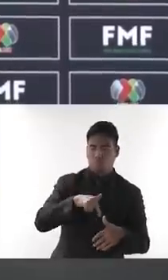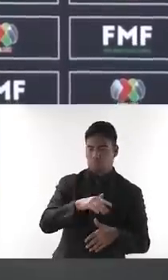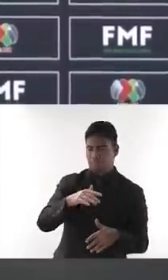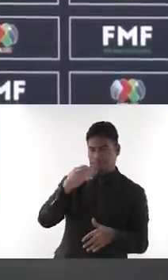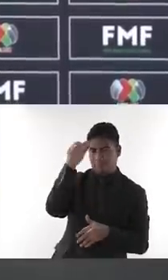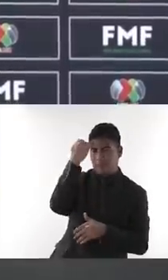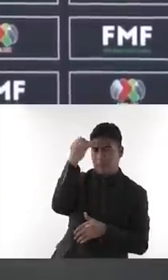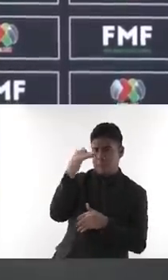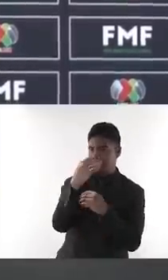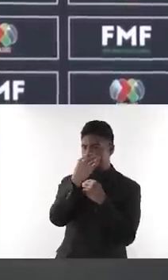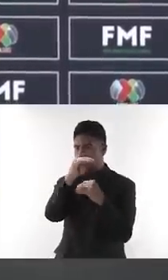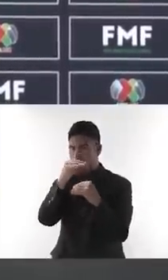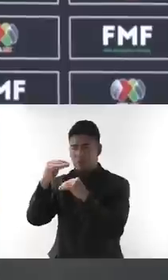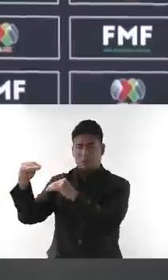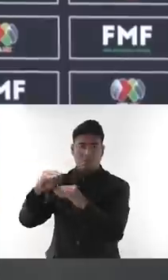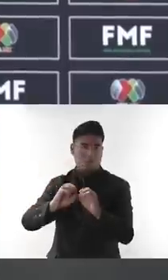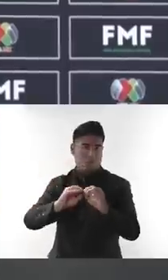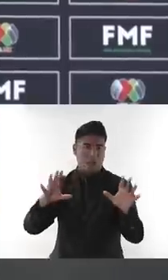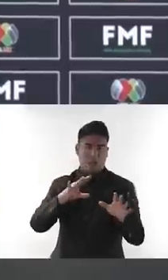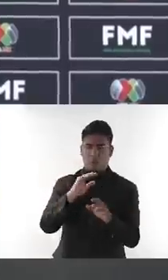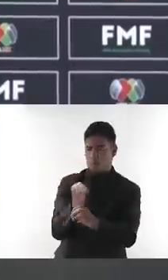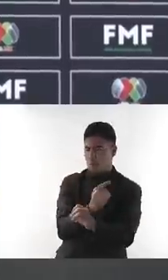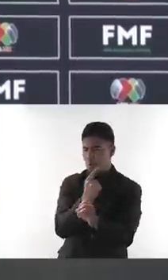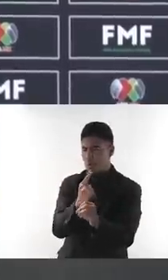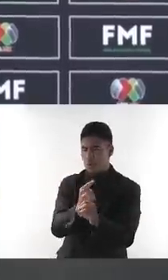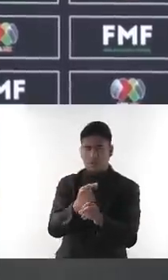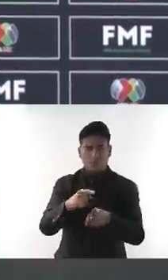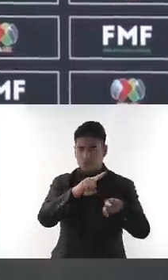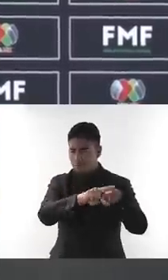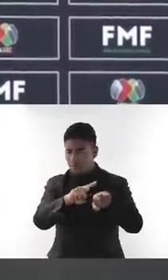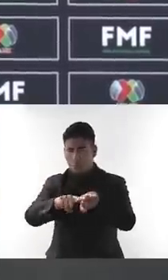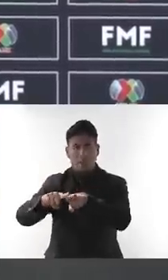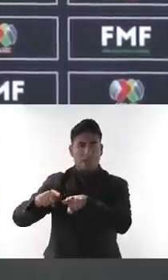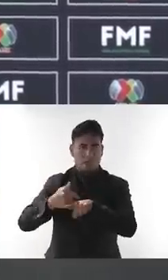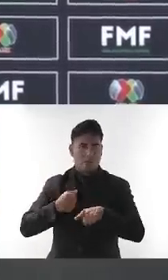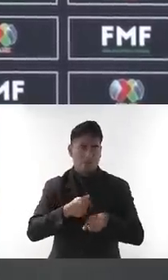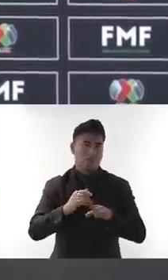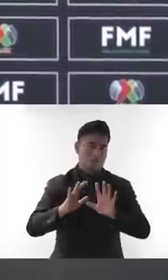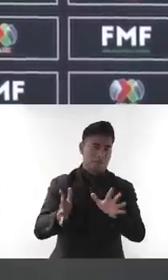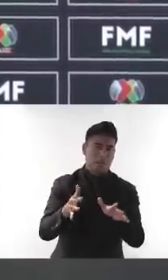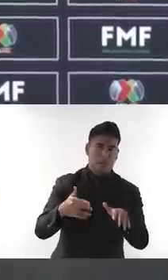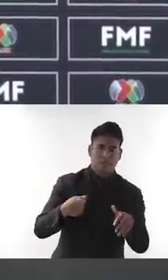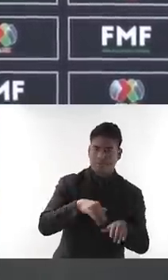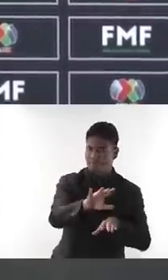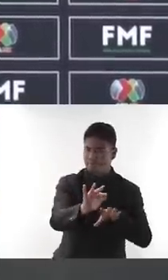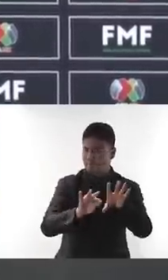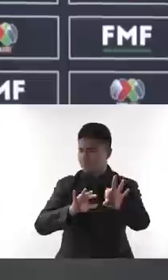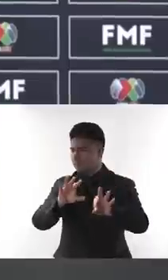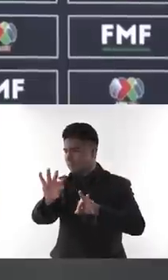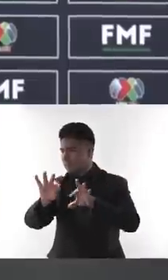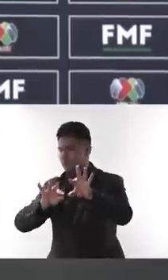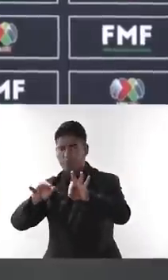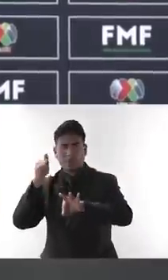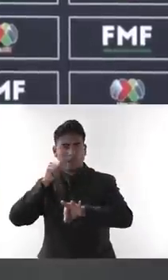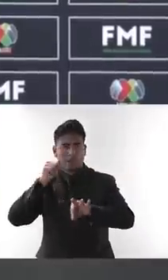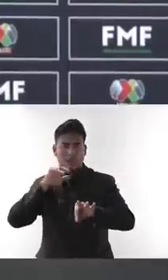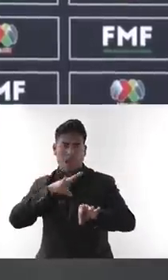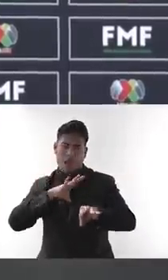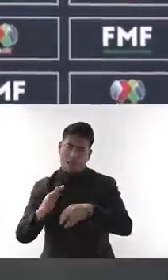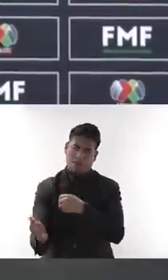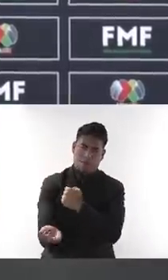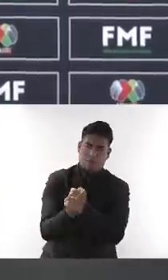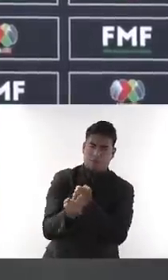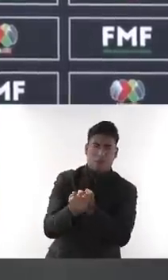extraordinaria oportunidad de reconocerle a todos estos seleccionados que nos estuvieron apoyando futbolísticamente por muchos